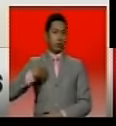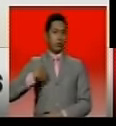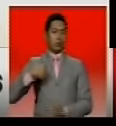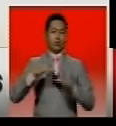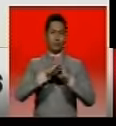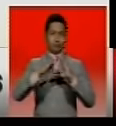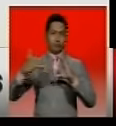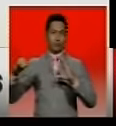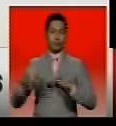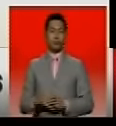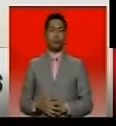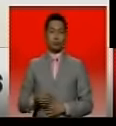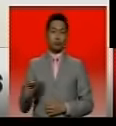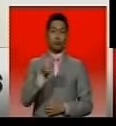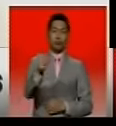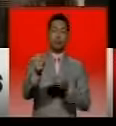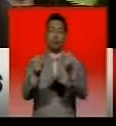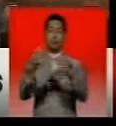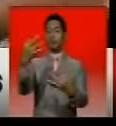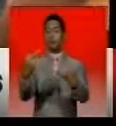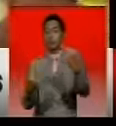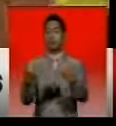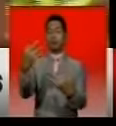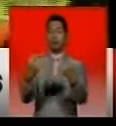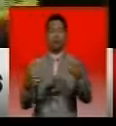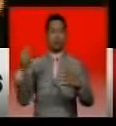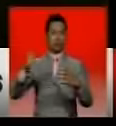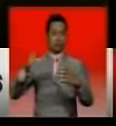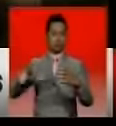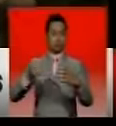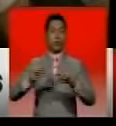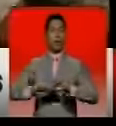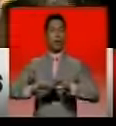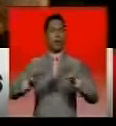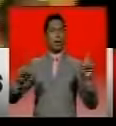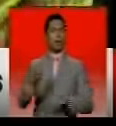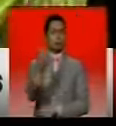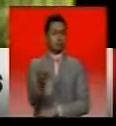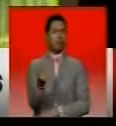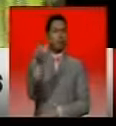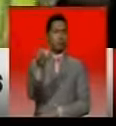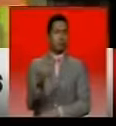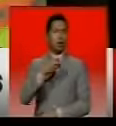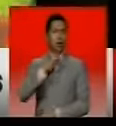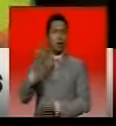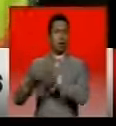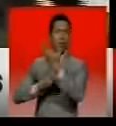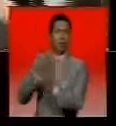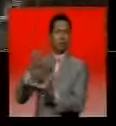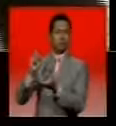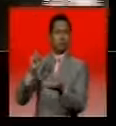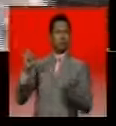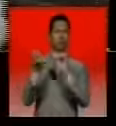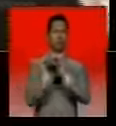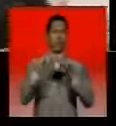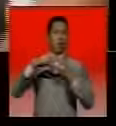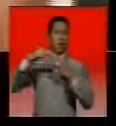diligencia se desarrolló en el juzgado de Manglar Alto, pero con un antecedente que cambiaría la dirección de las investigaciones.